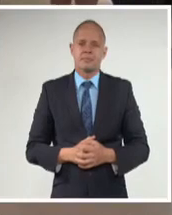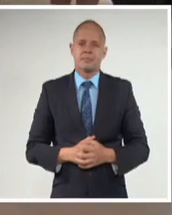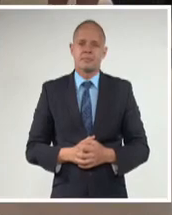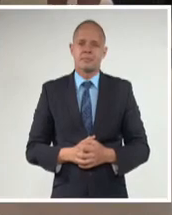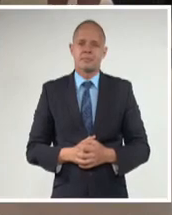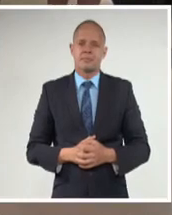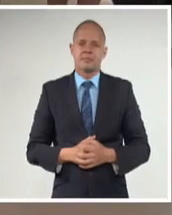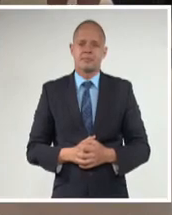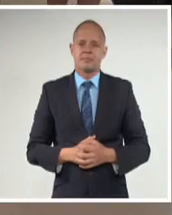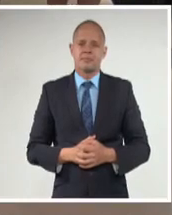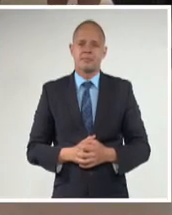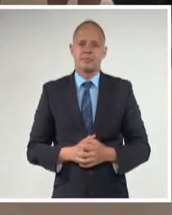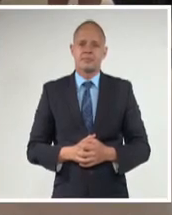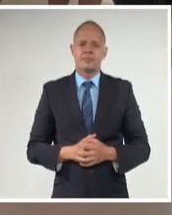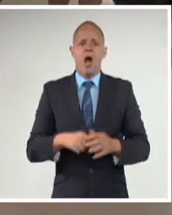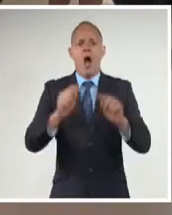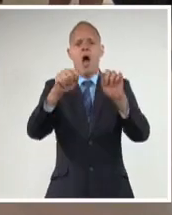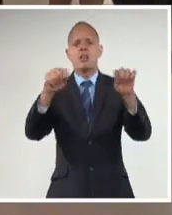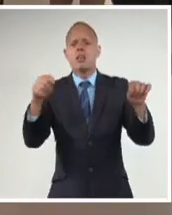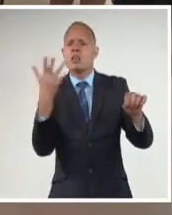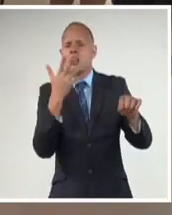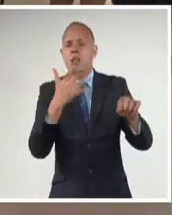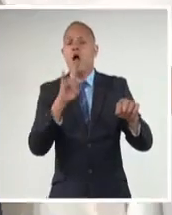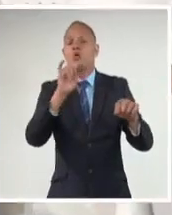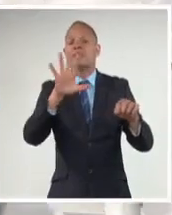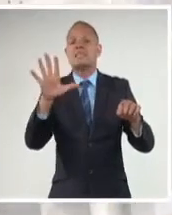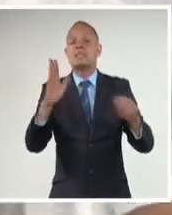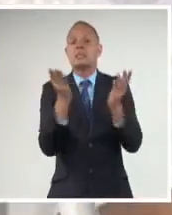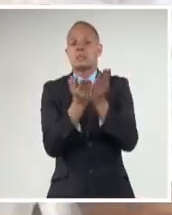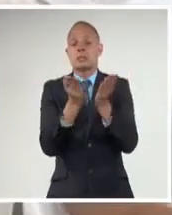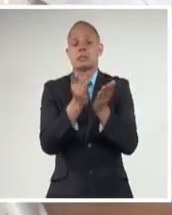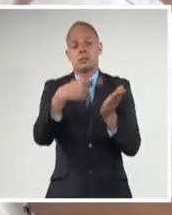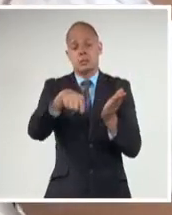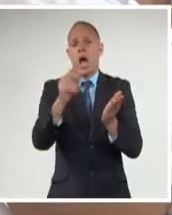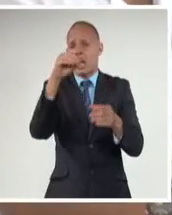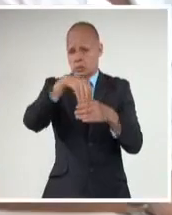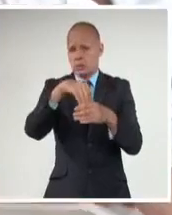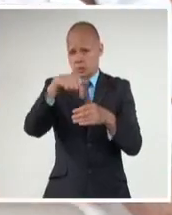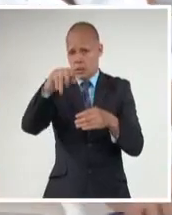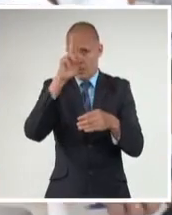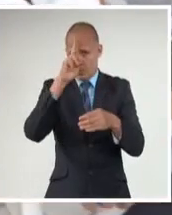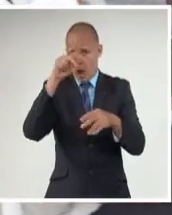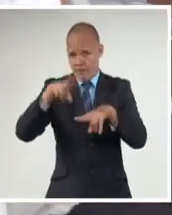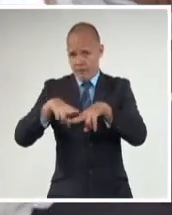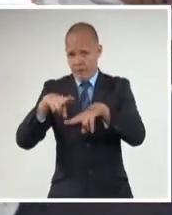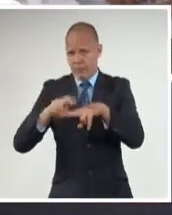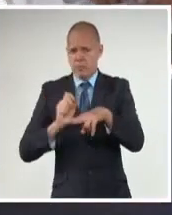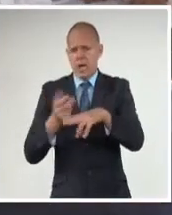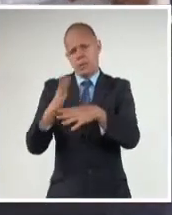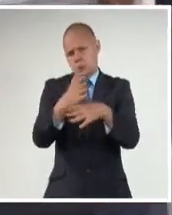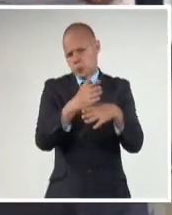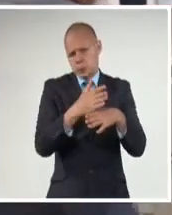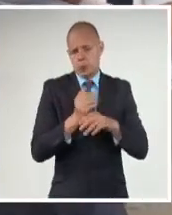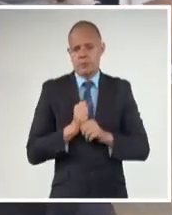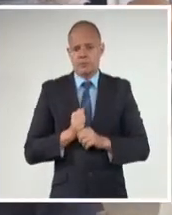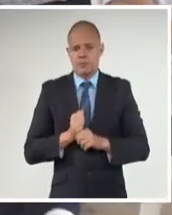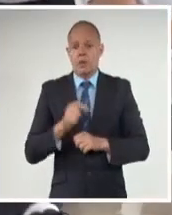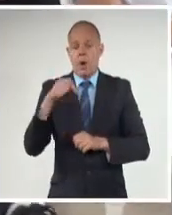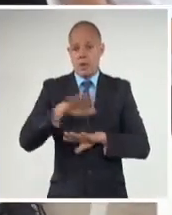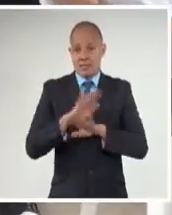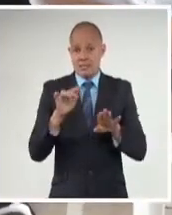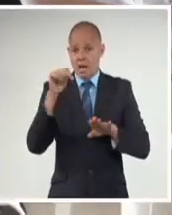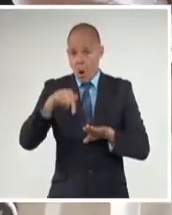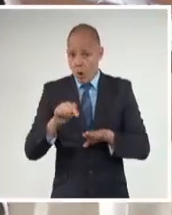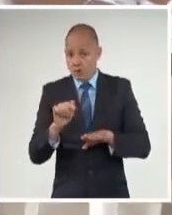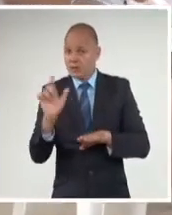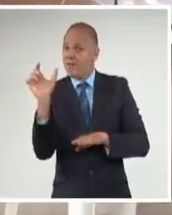Sí, buenas tardes. 95 estudiantes de las Facultades de Ciencias Médicas de La Habana, de diversas especialidades, compartieron este 13 de agosto